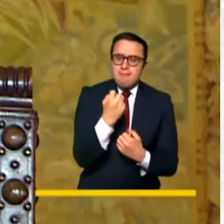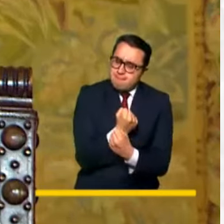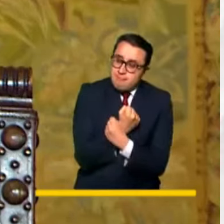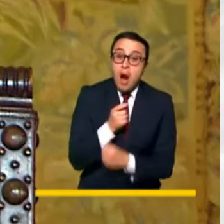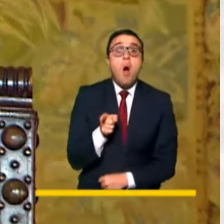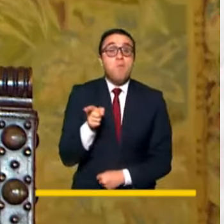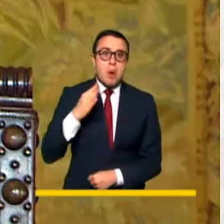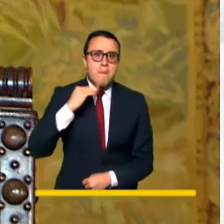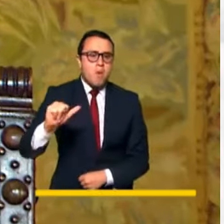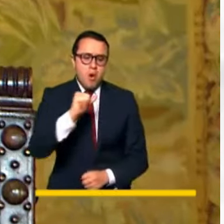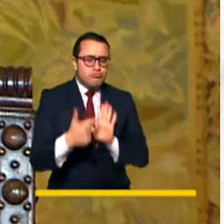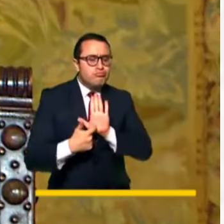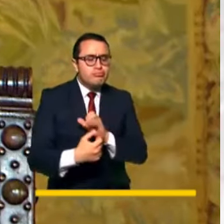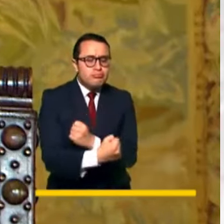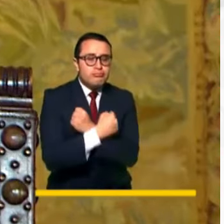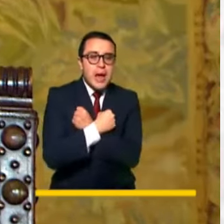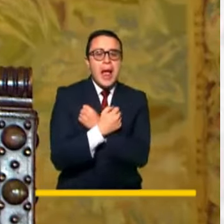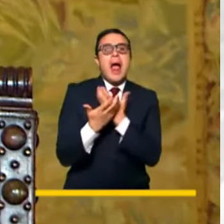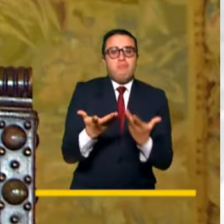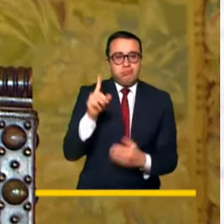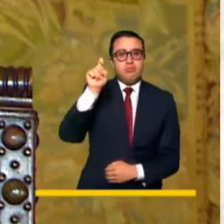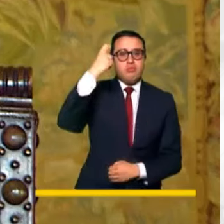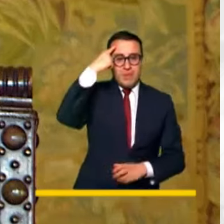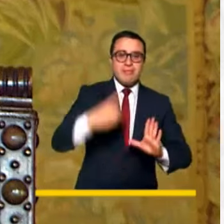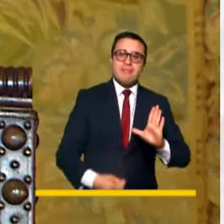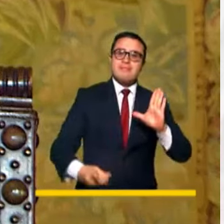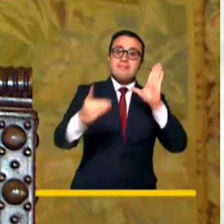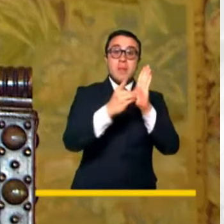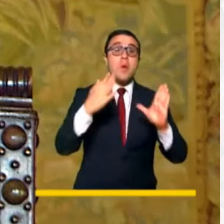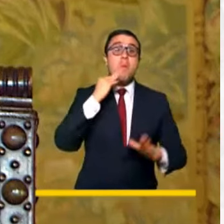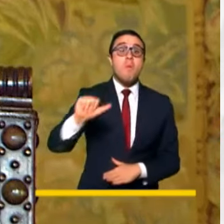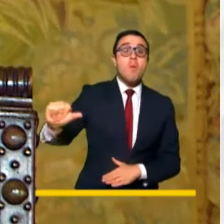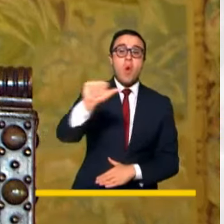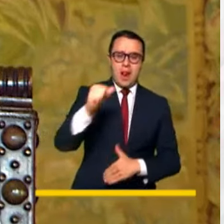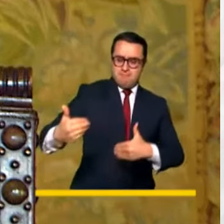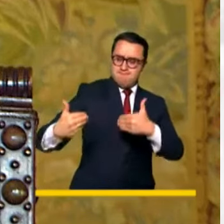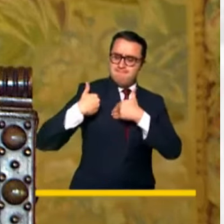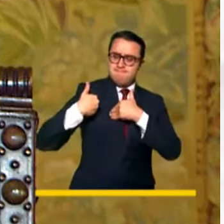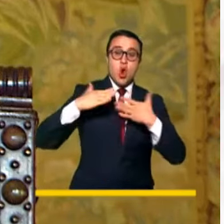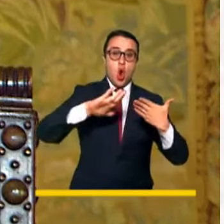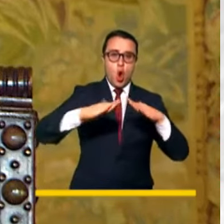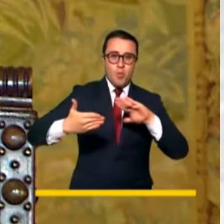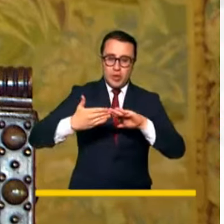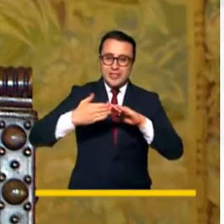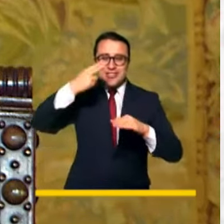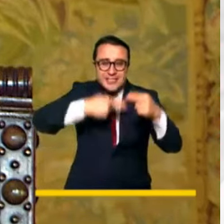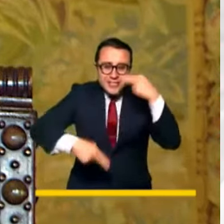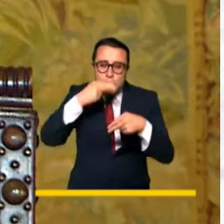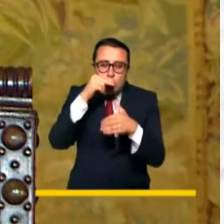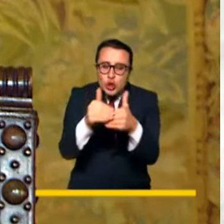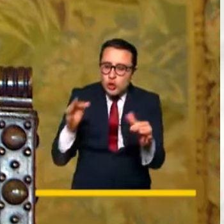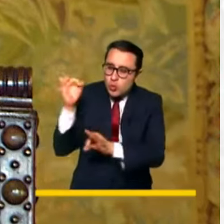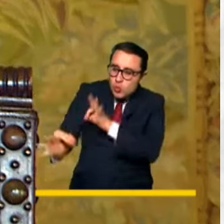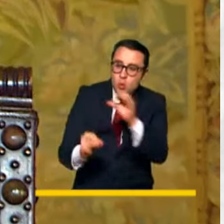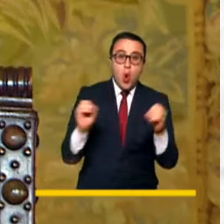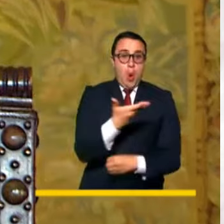gobierno ha decretado que las personas que hayan ejercido el rol de madres comunitarias y madres sustitutas por